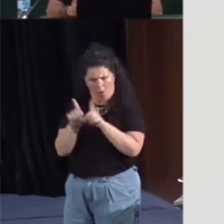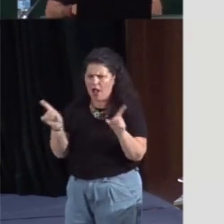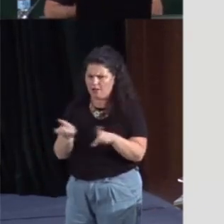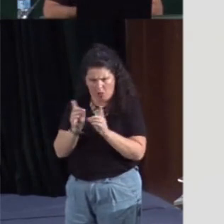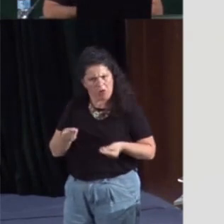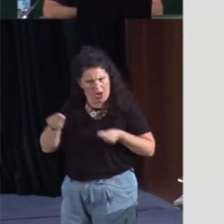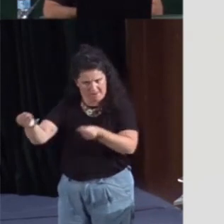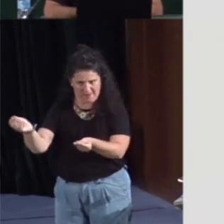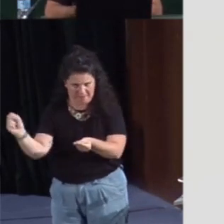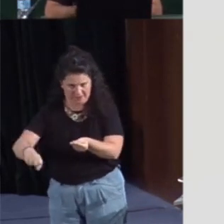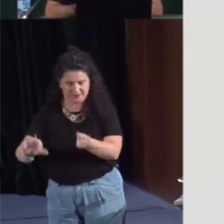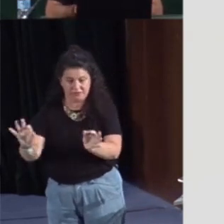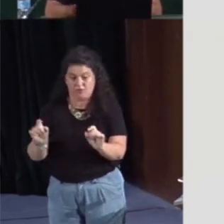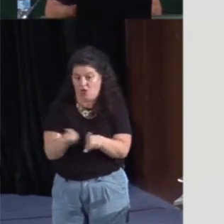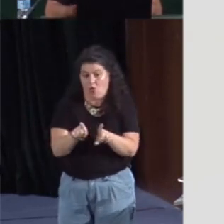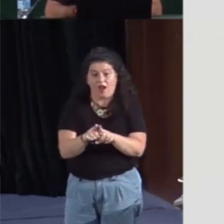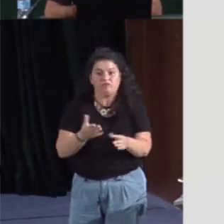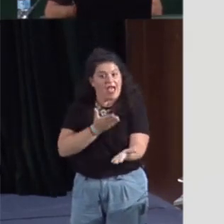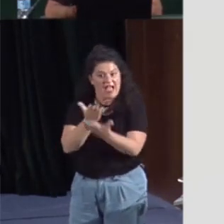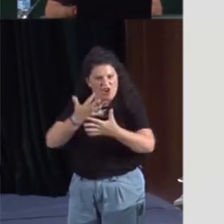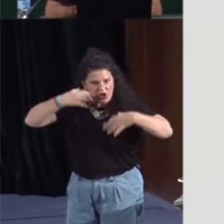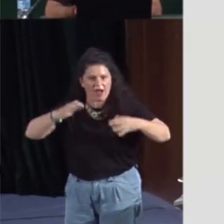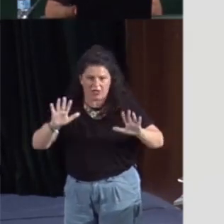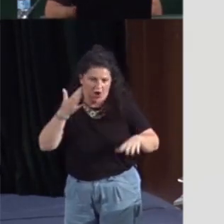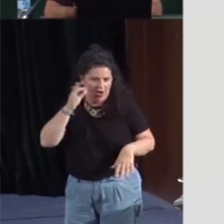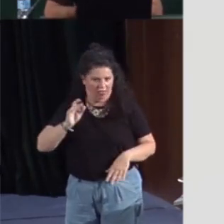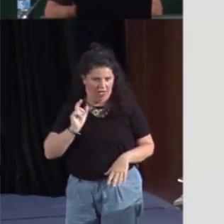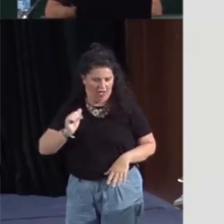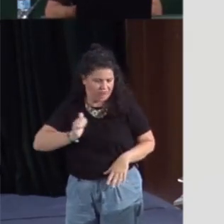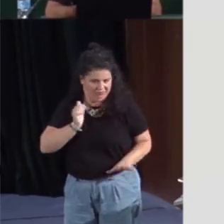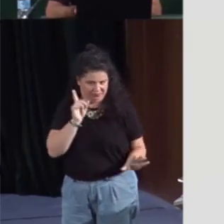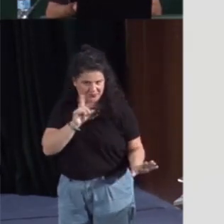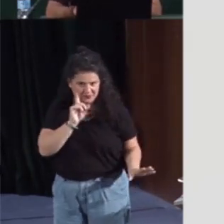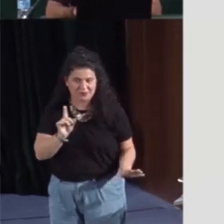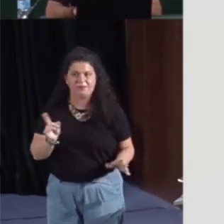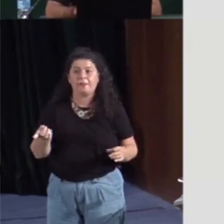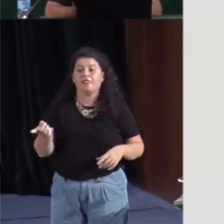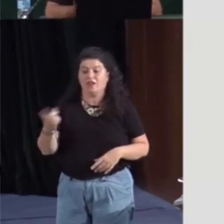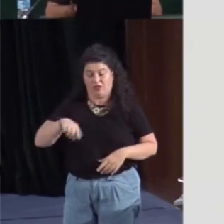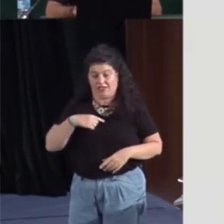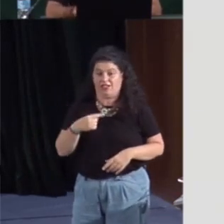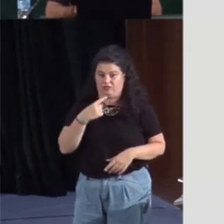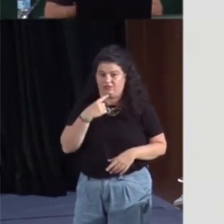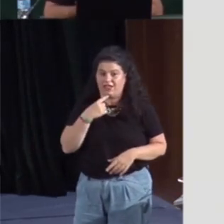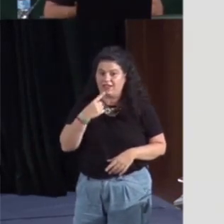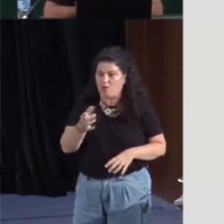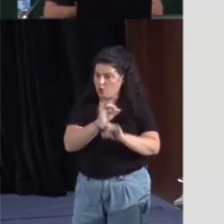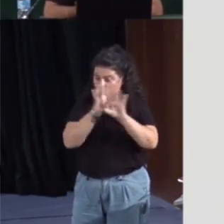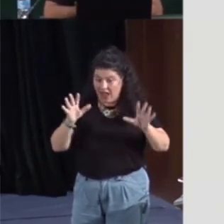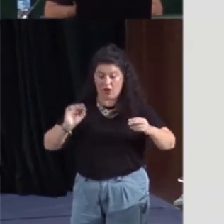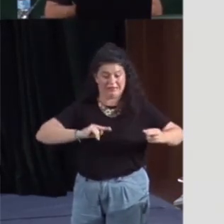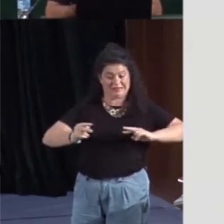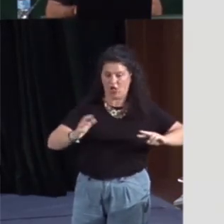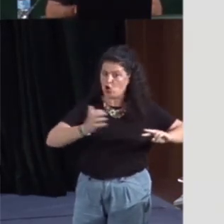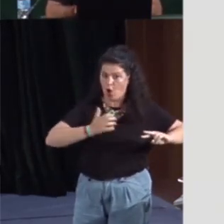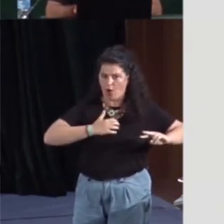la entrevista nosotros habíamos planteado un proceso de traducción y le pedimos que por favor hiciera una traducción y no una interpretación, ¿no?